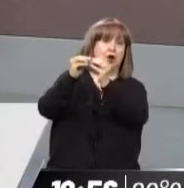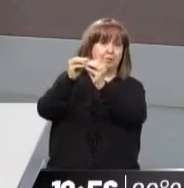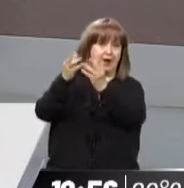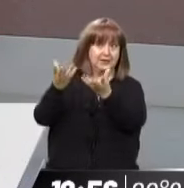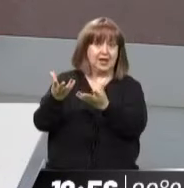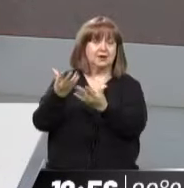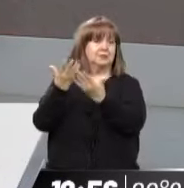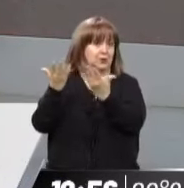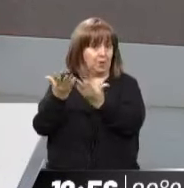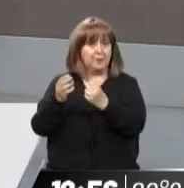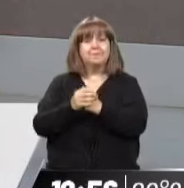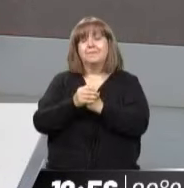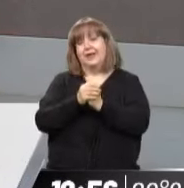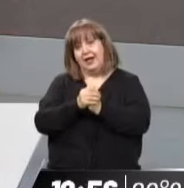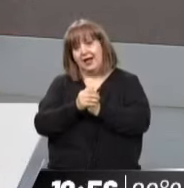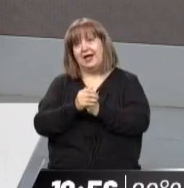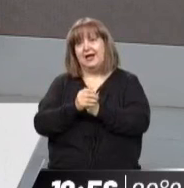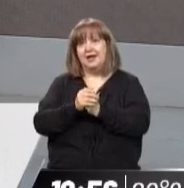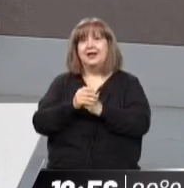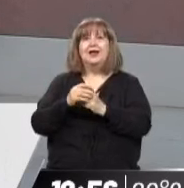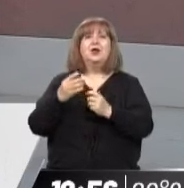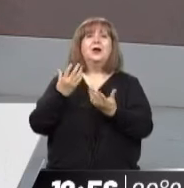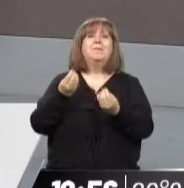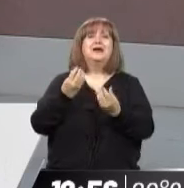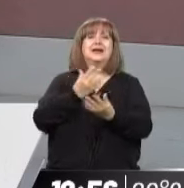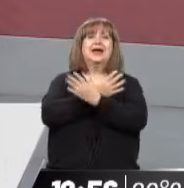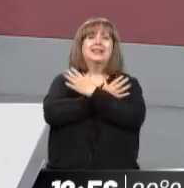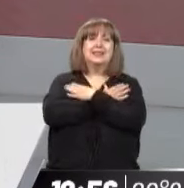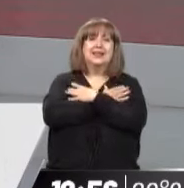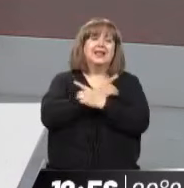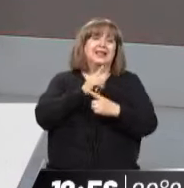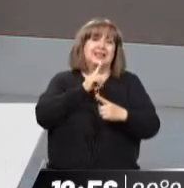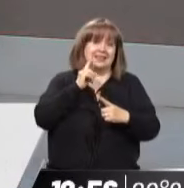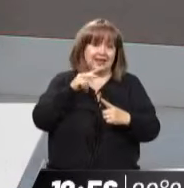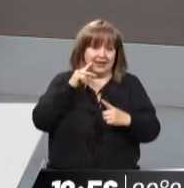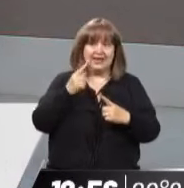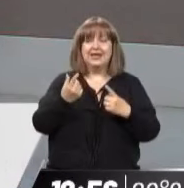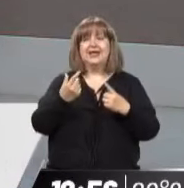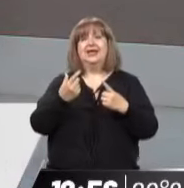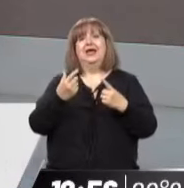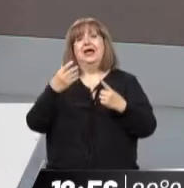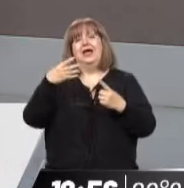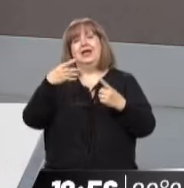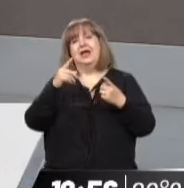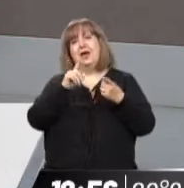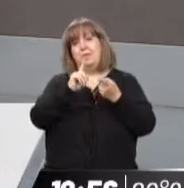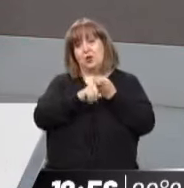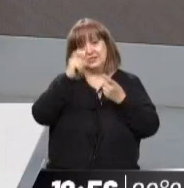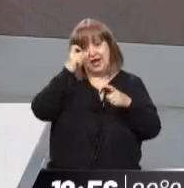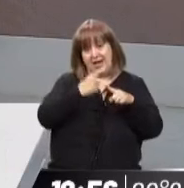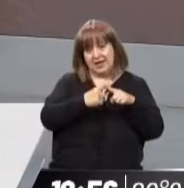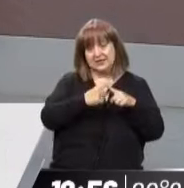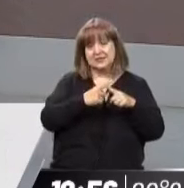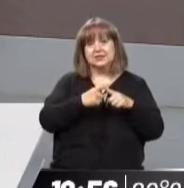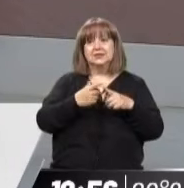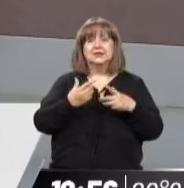amoroso, ¿viste? O sea, con Tini, después Camila Holmes. Camila Holmes ha dejado el país, chico, después de esta discusión que ha mantenido con Tini. Se